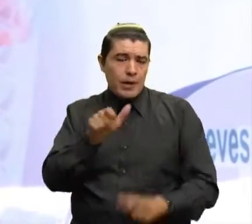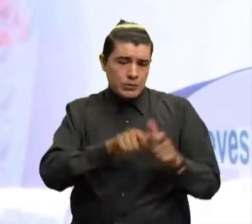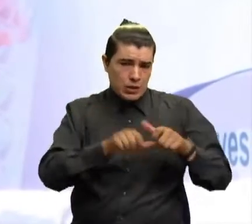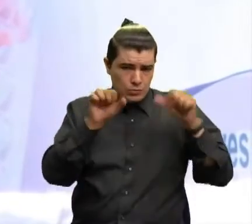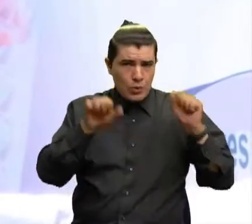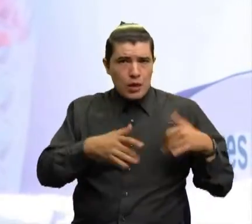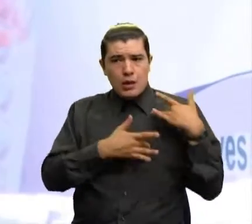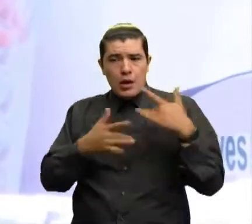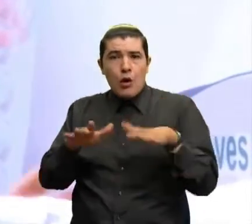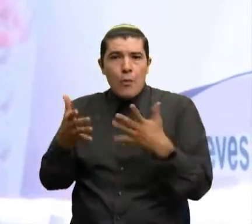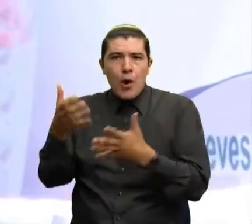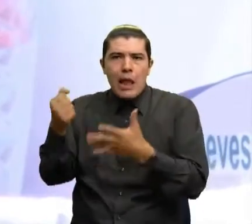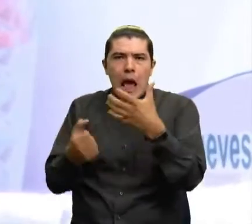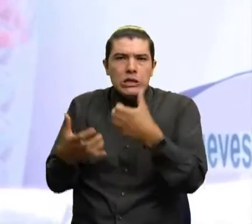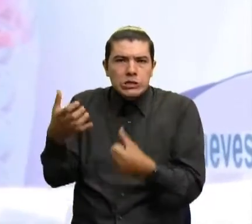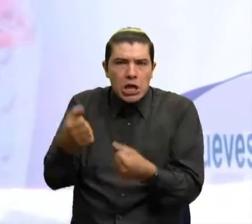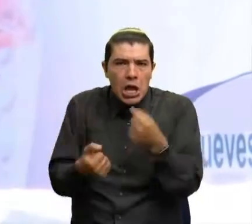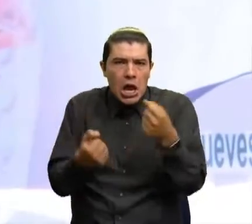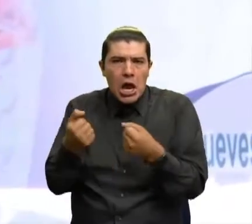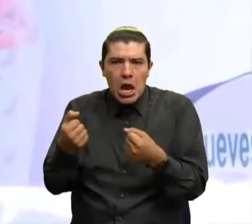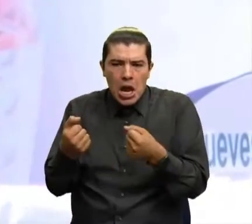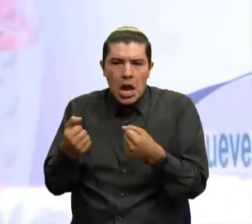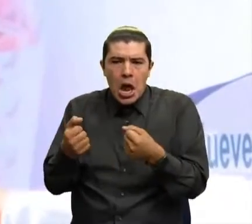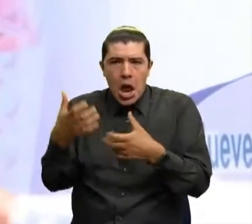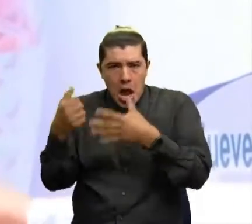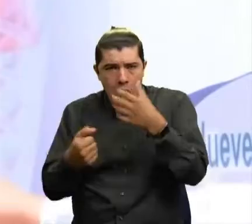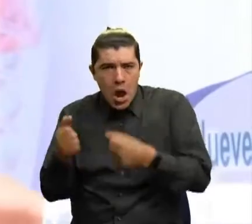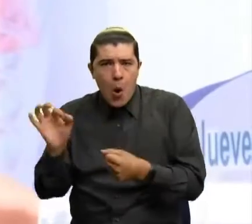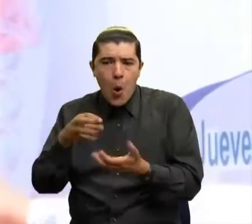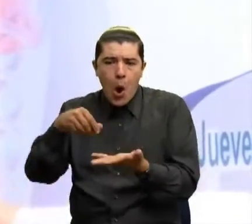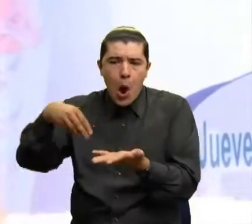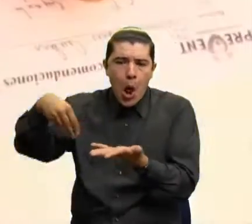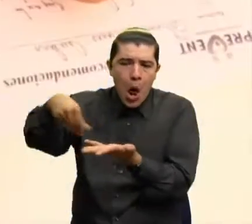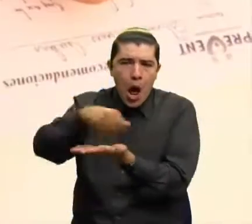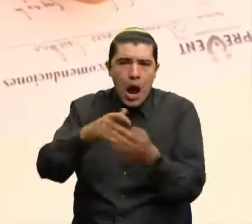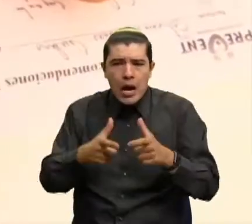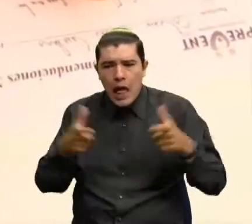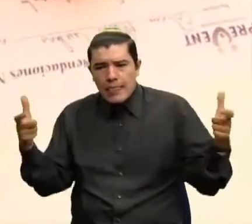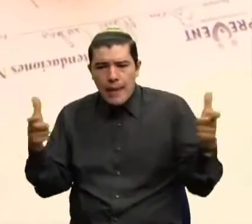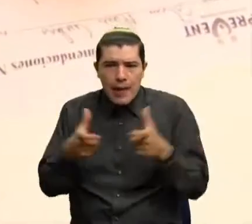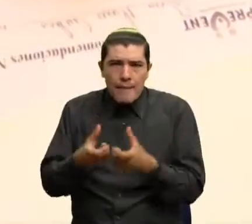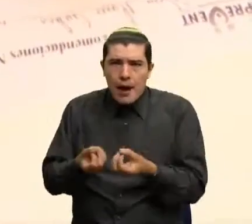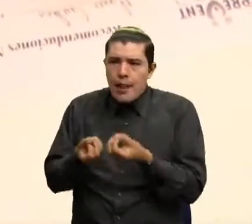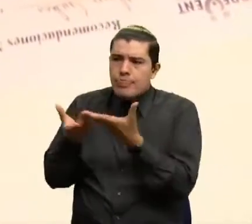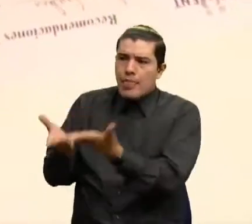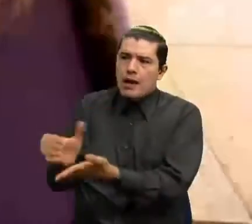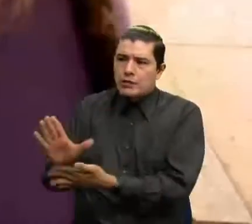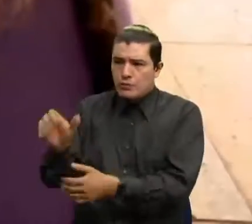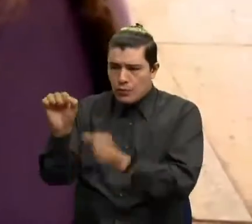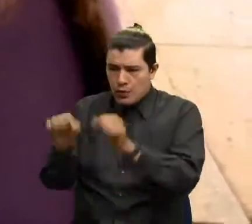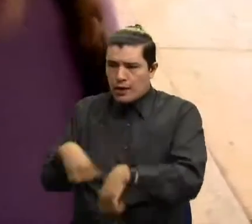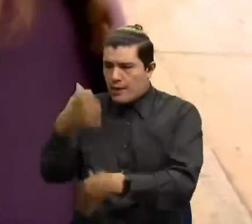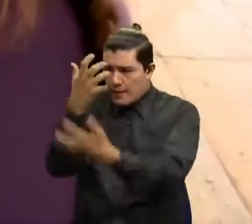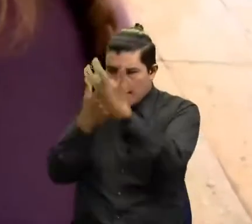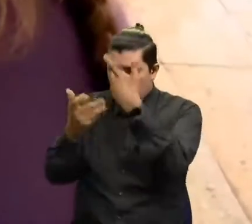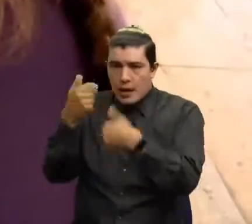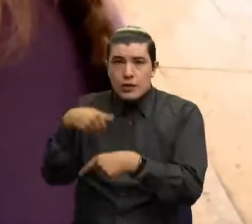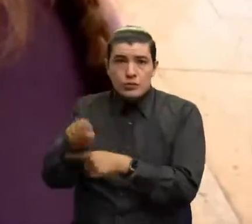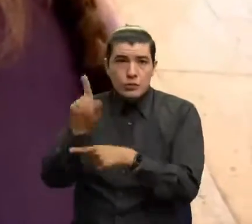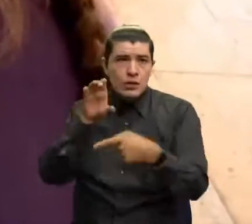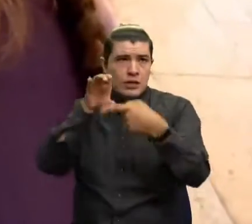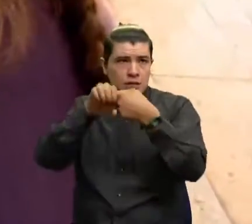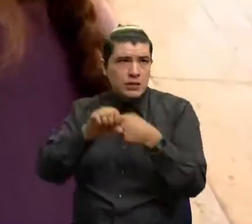una bolsita de leche, sea líquida, sea grande, sea pequeña, para la valoración de la cita. La cita es completamente